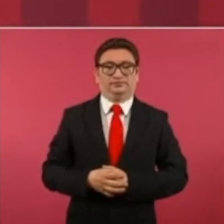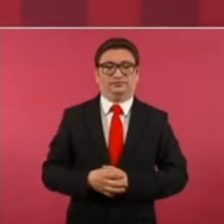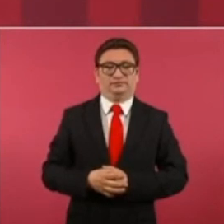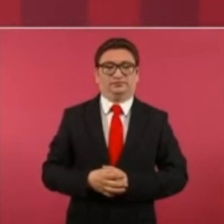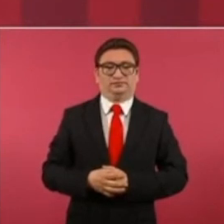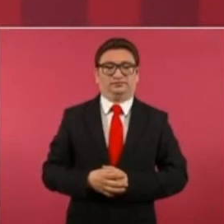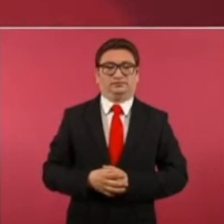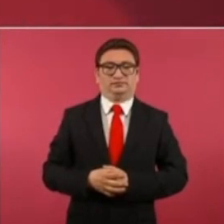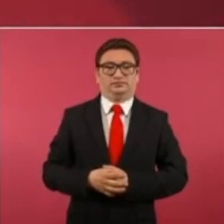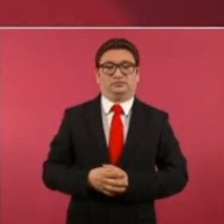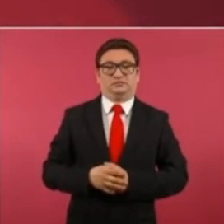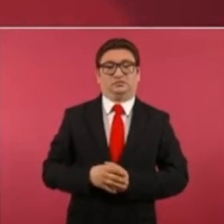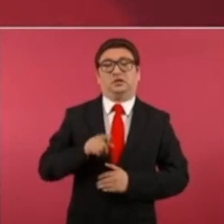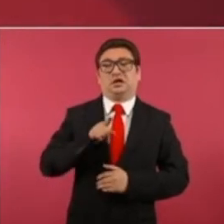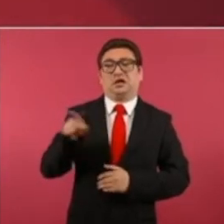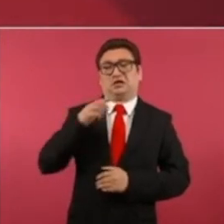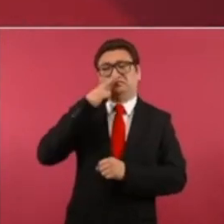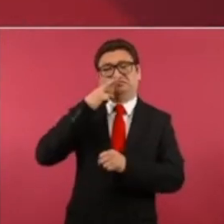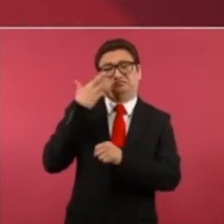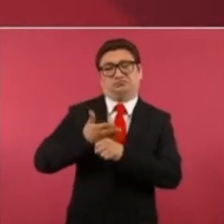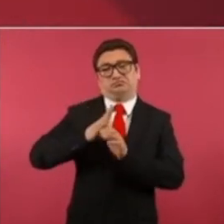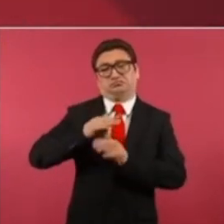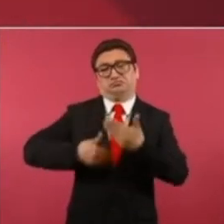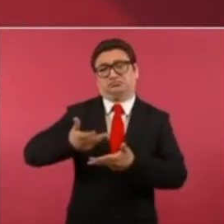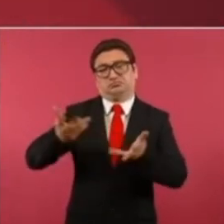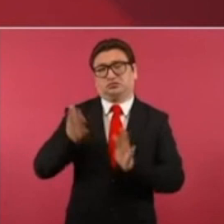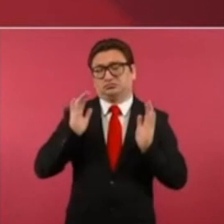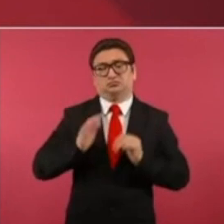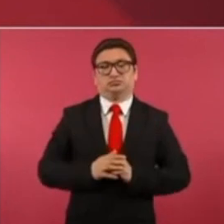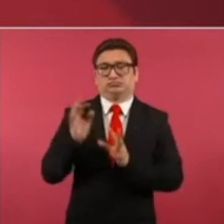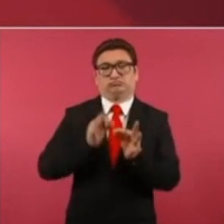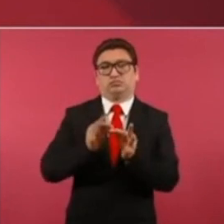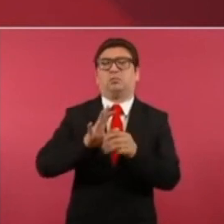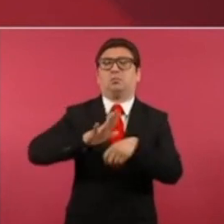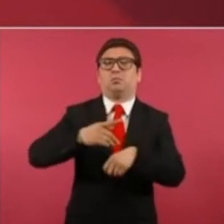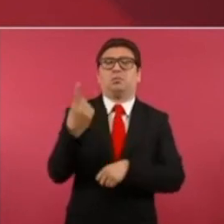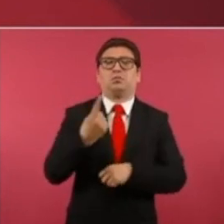iban a actuar con responsabilidad, porque está de por medio